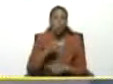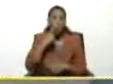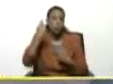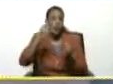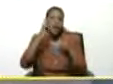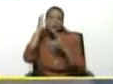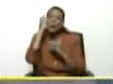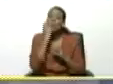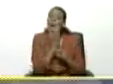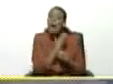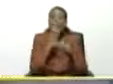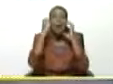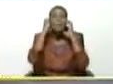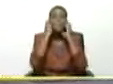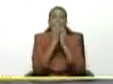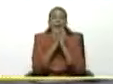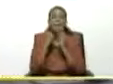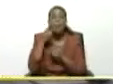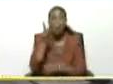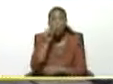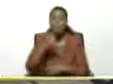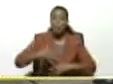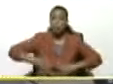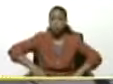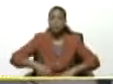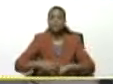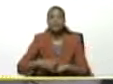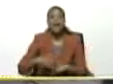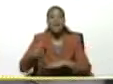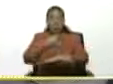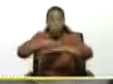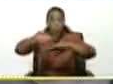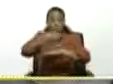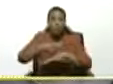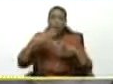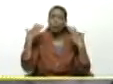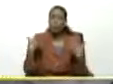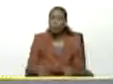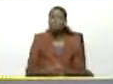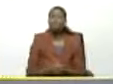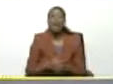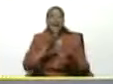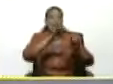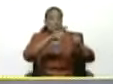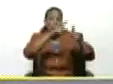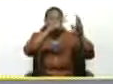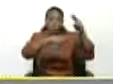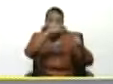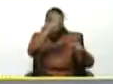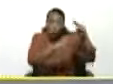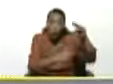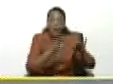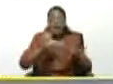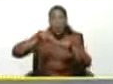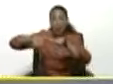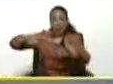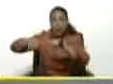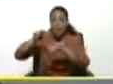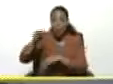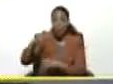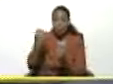barba que de verdad ha brindado un apoyo incondicional a nosotros con el equipo de secretaría de infraestructura y los ingenieros